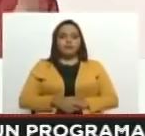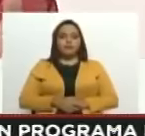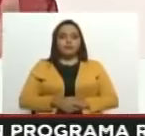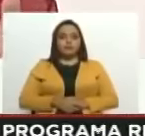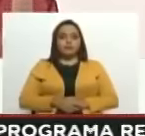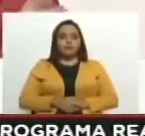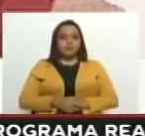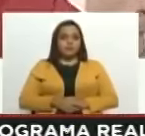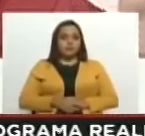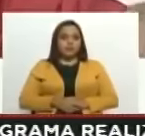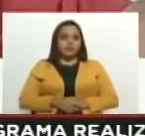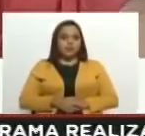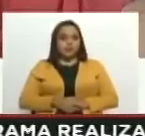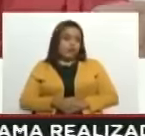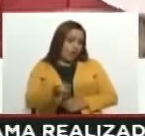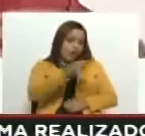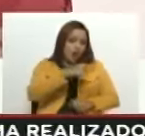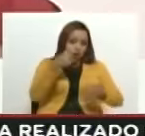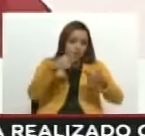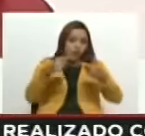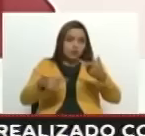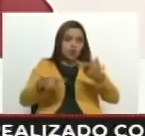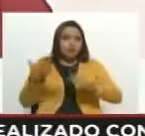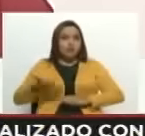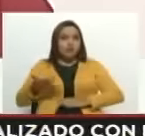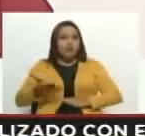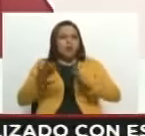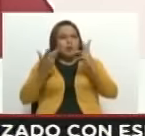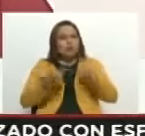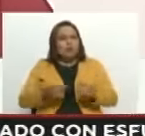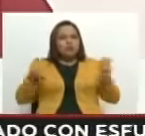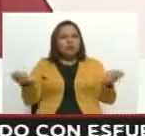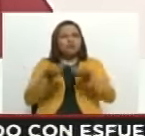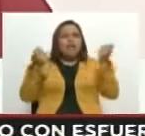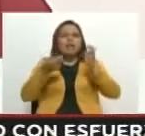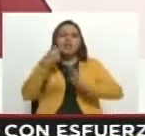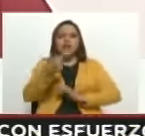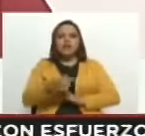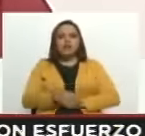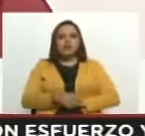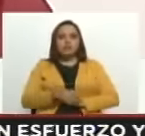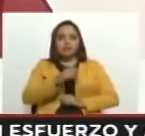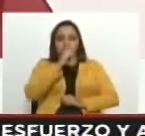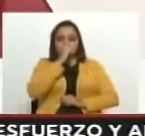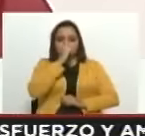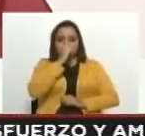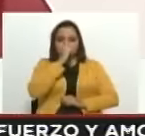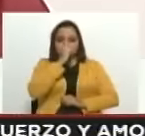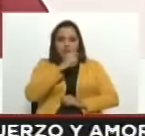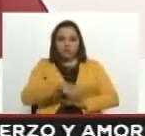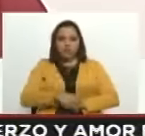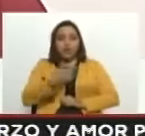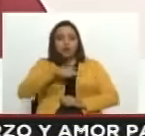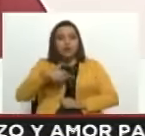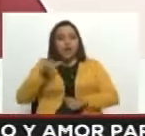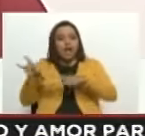Hay cosas que destacar. ¿Cuánta campaña de ellos dijeron que nosotros estamos preparando